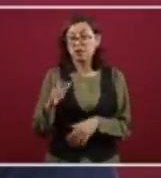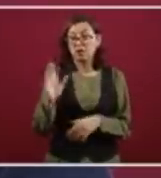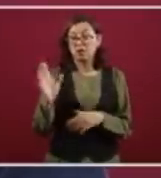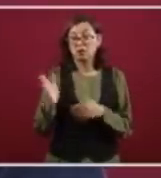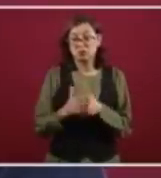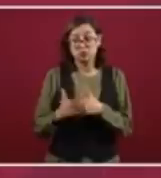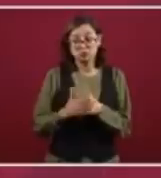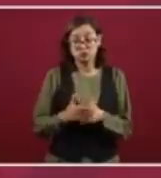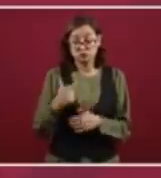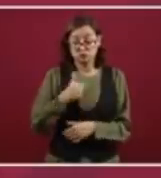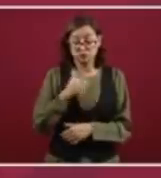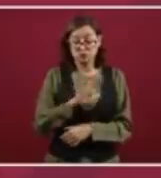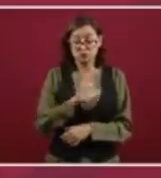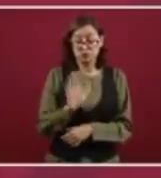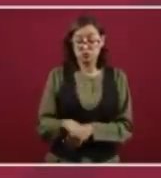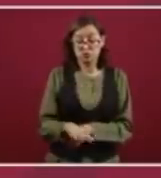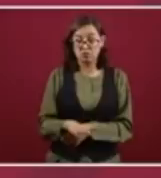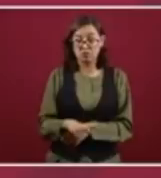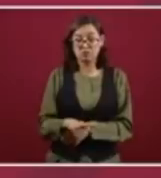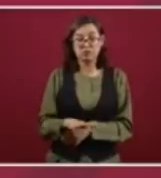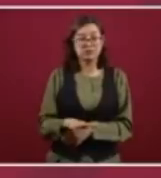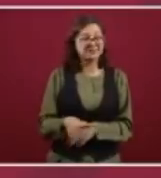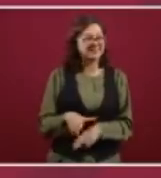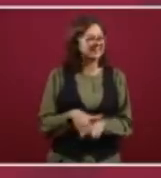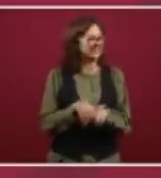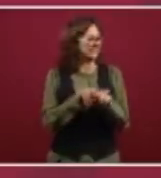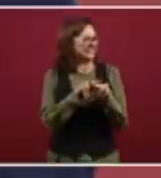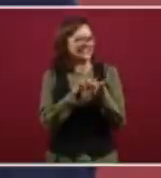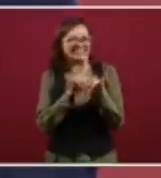quiero que vengan a